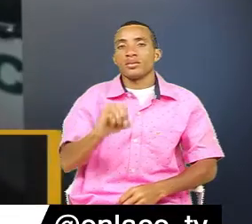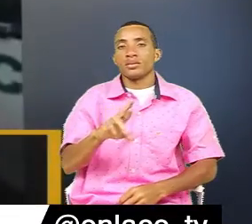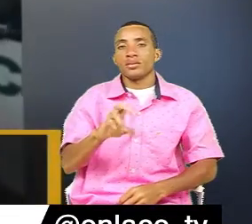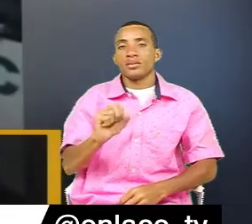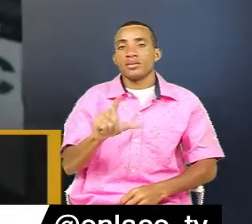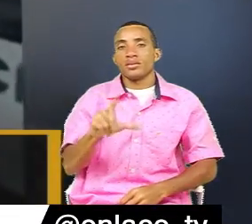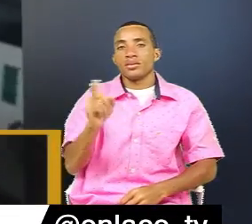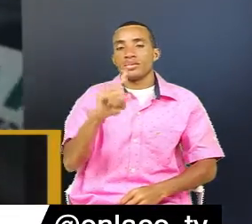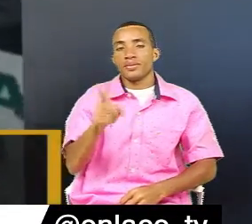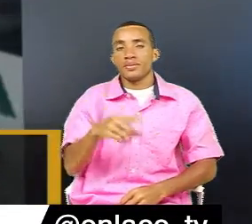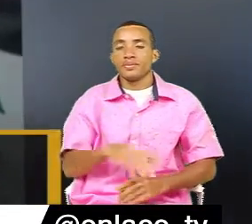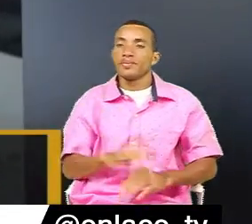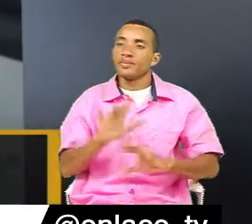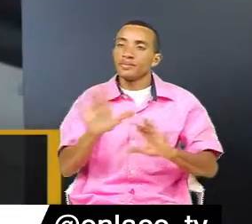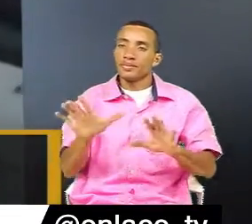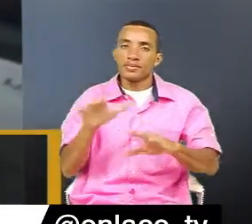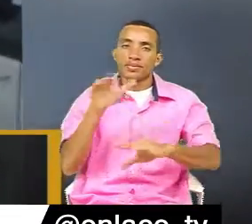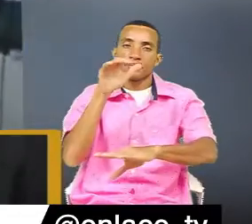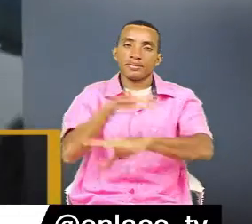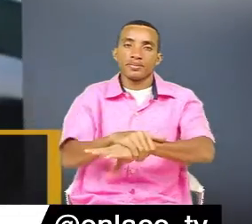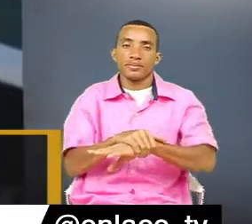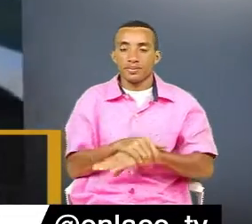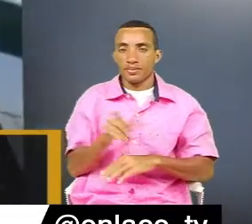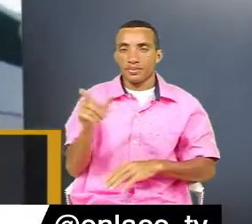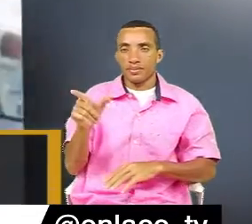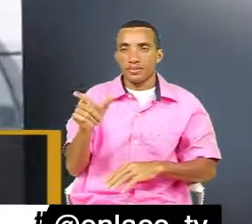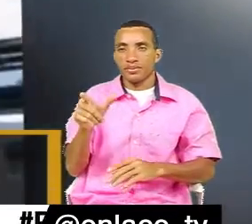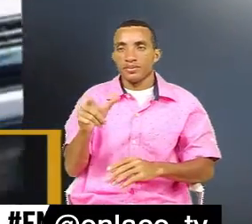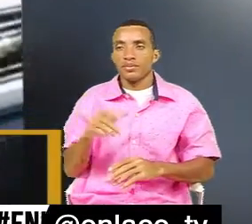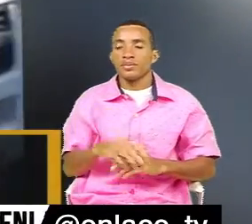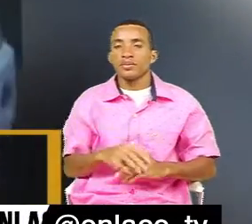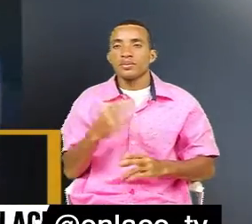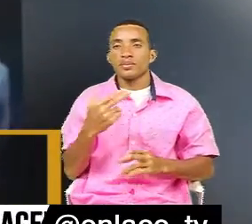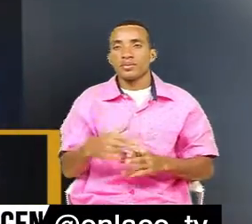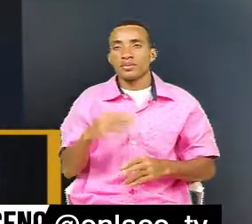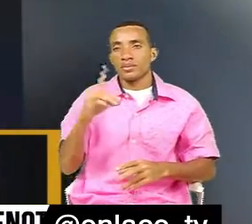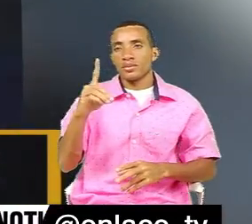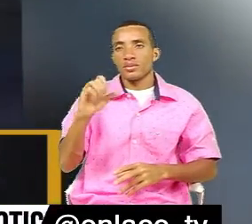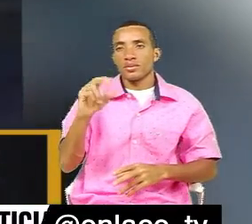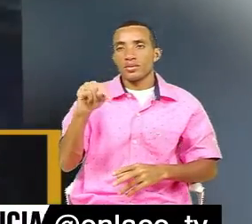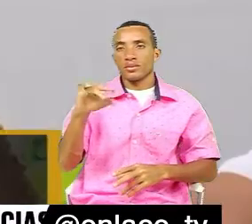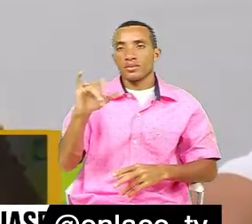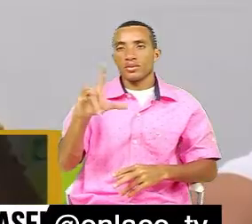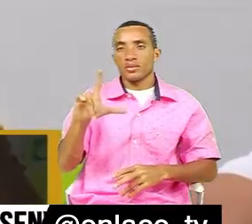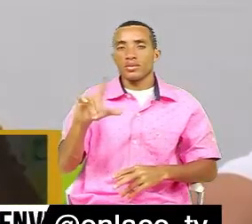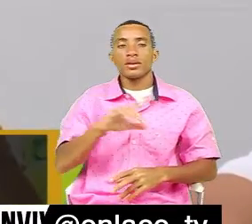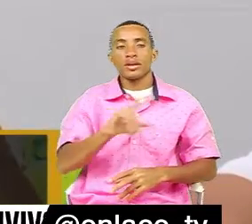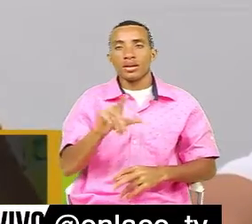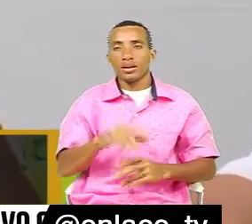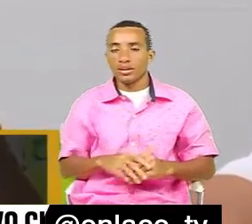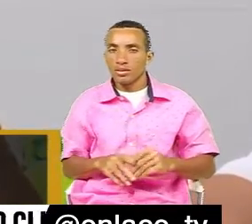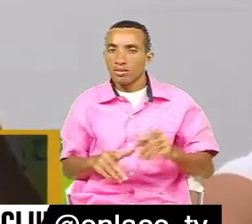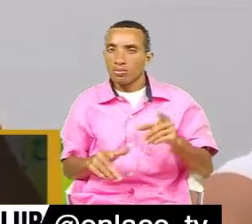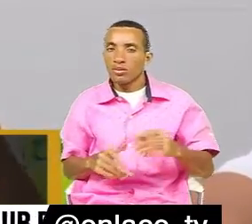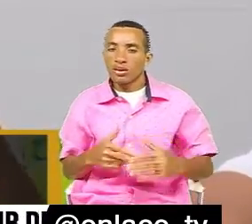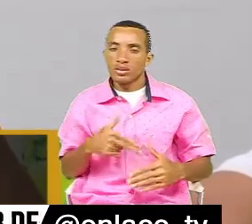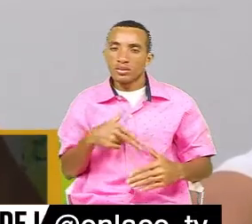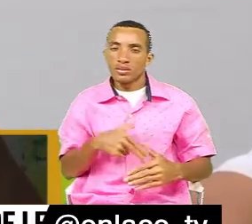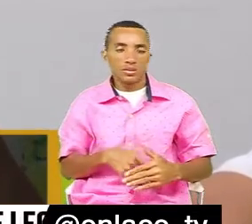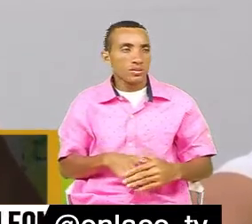captura de alias Daniel. A esta persona se le logra la incautación de un arma tipo